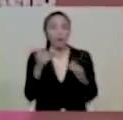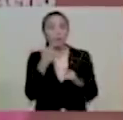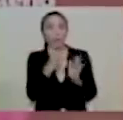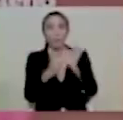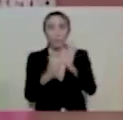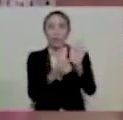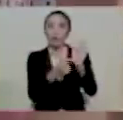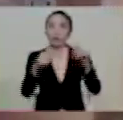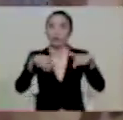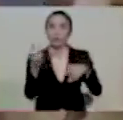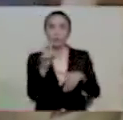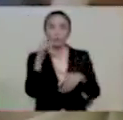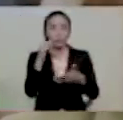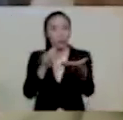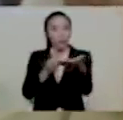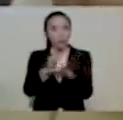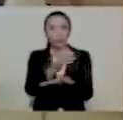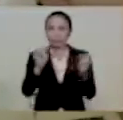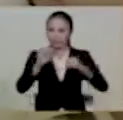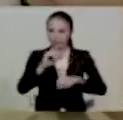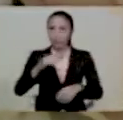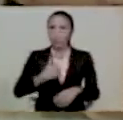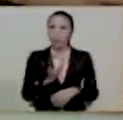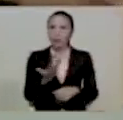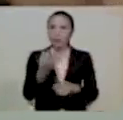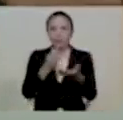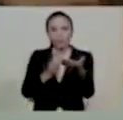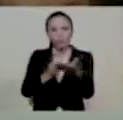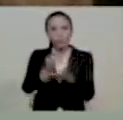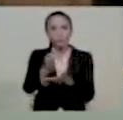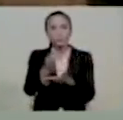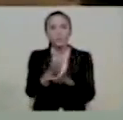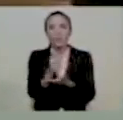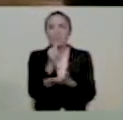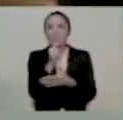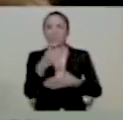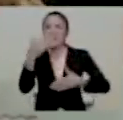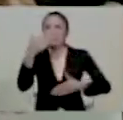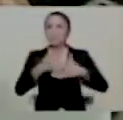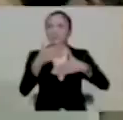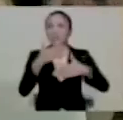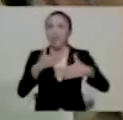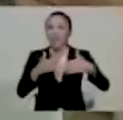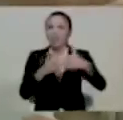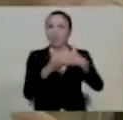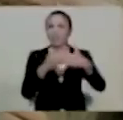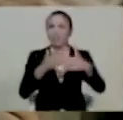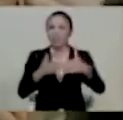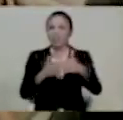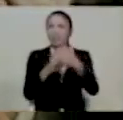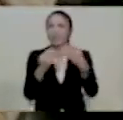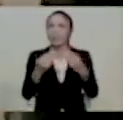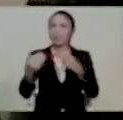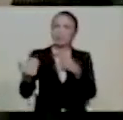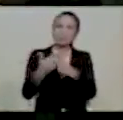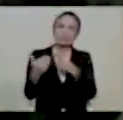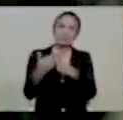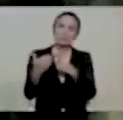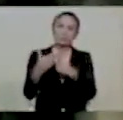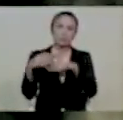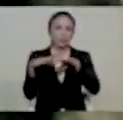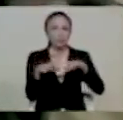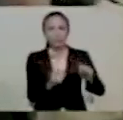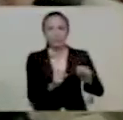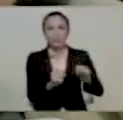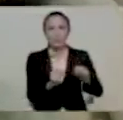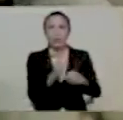que quiere avanzar, le dicen que sí se puede. Quienes nos pretenden atar así, nuevamente con las cadenas